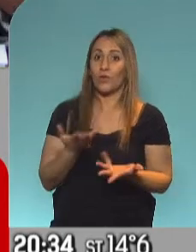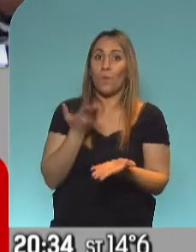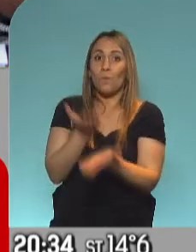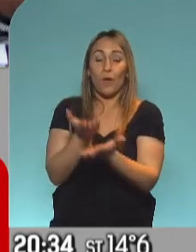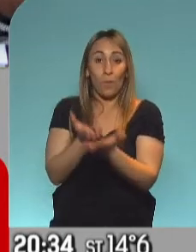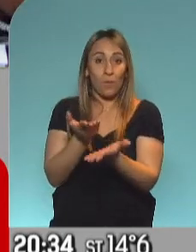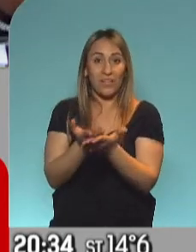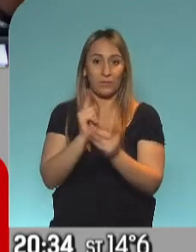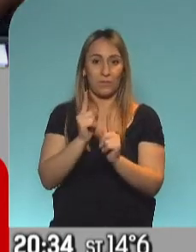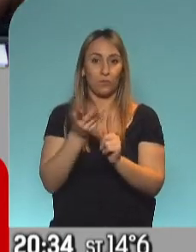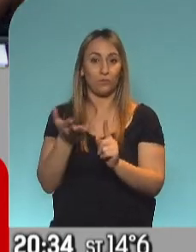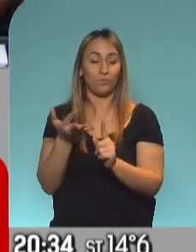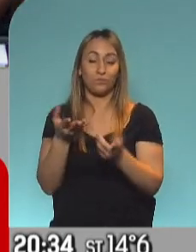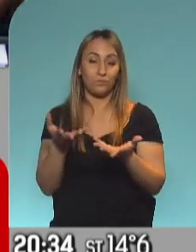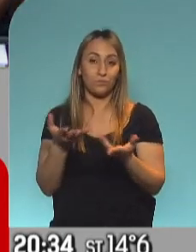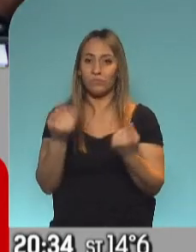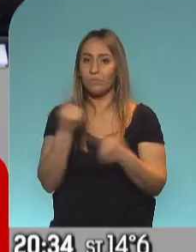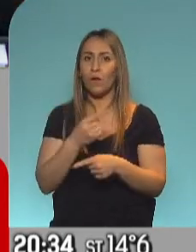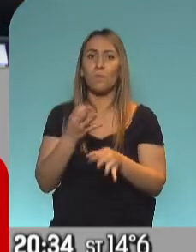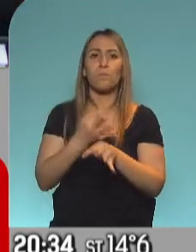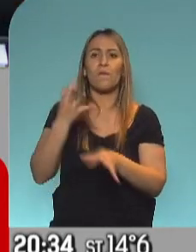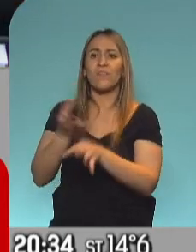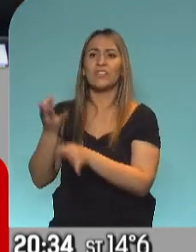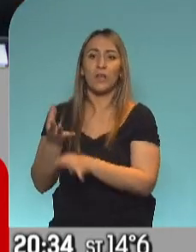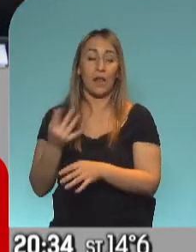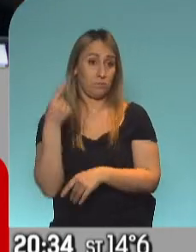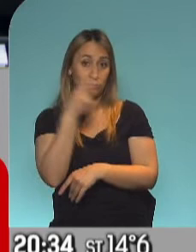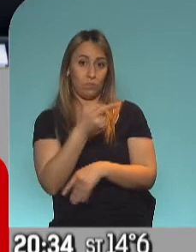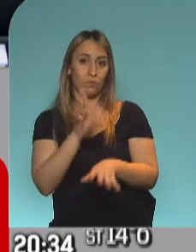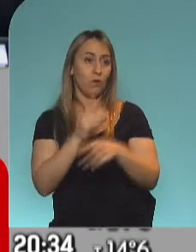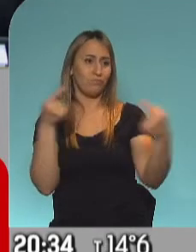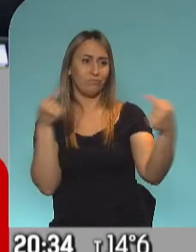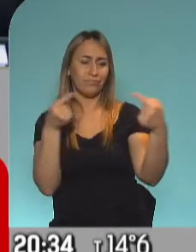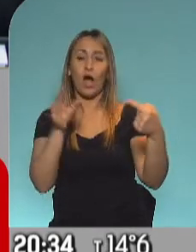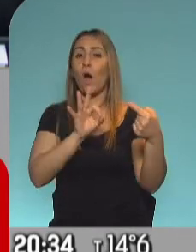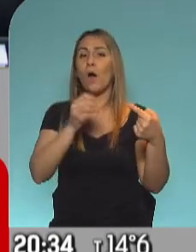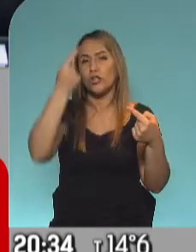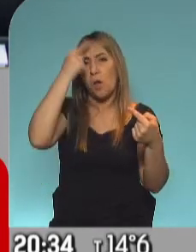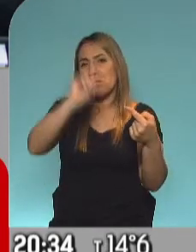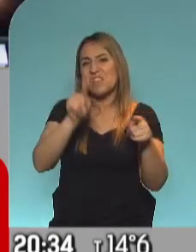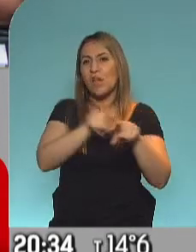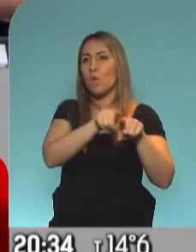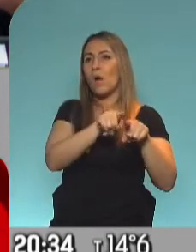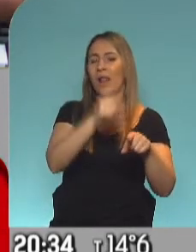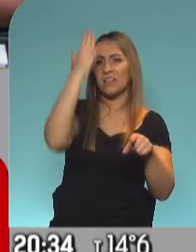dando incluso, digamos, distintos especialistas que son adversarios o que no piensan políticamente como Trump,